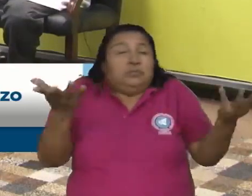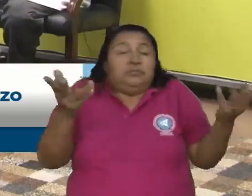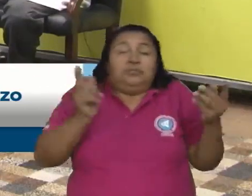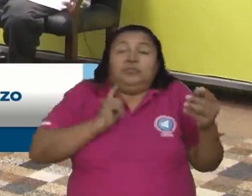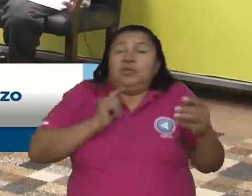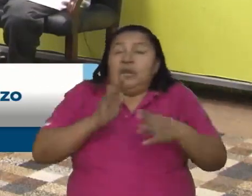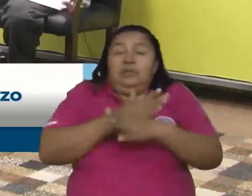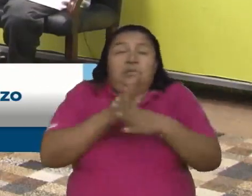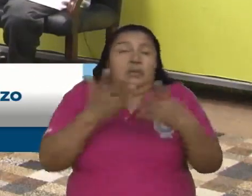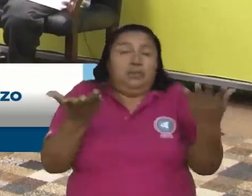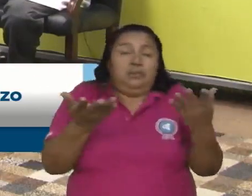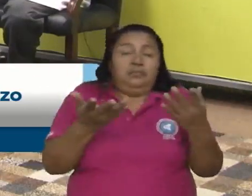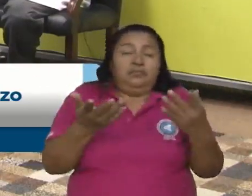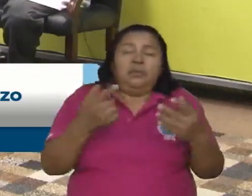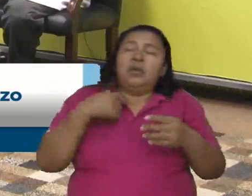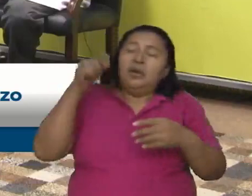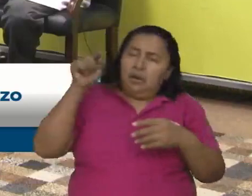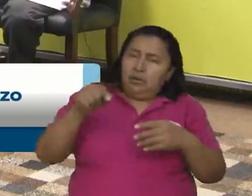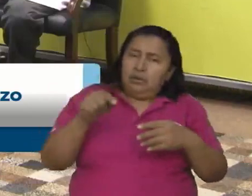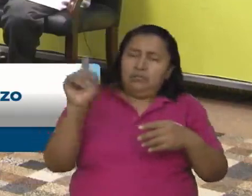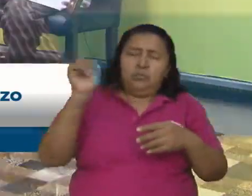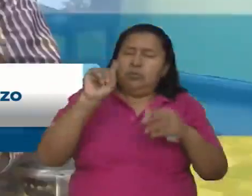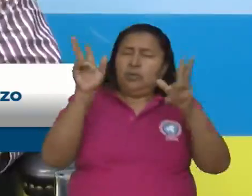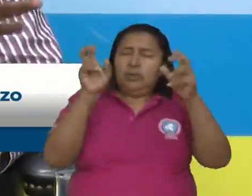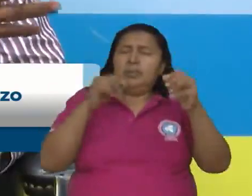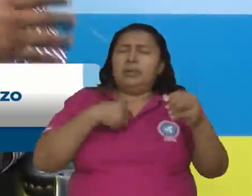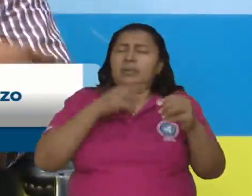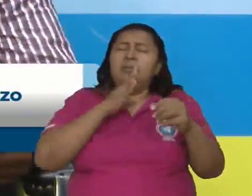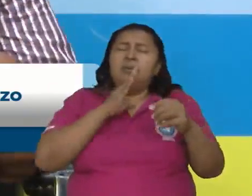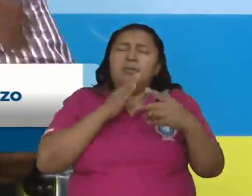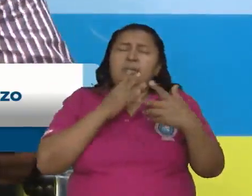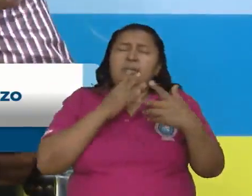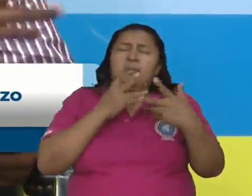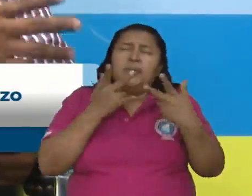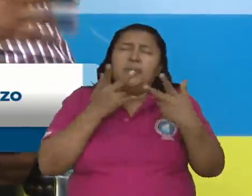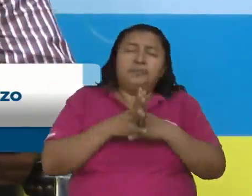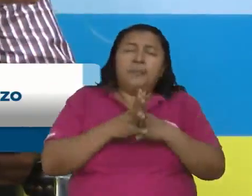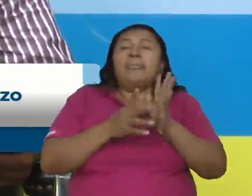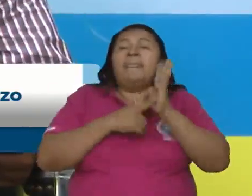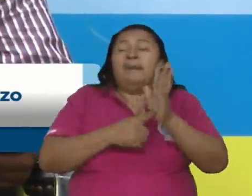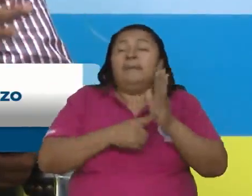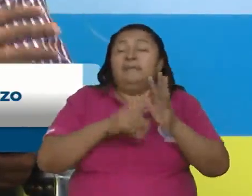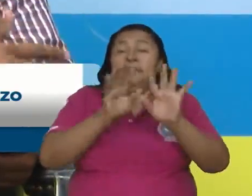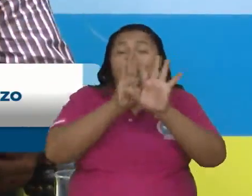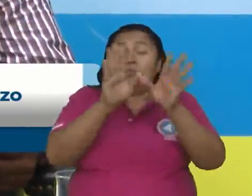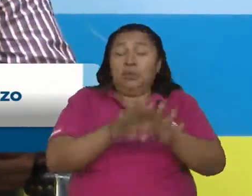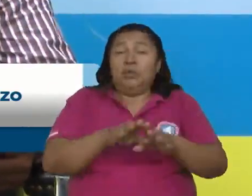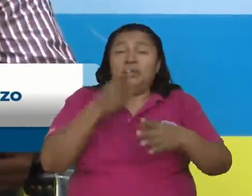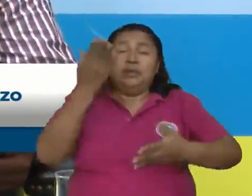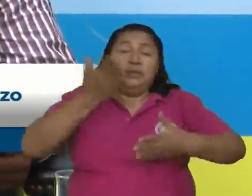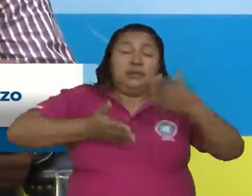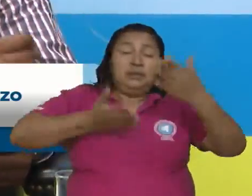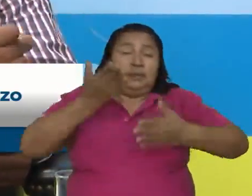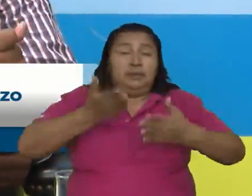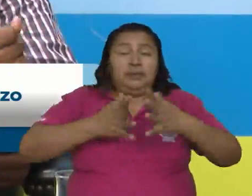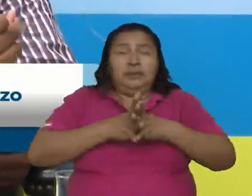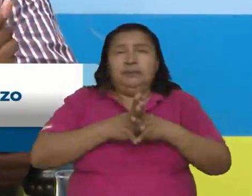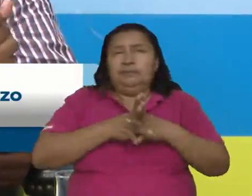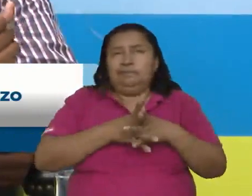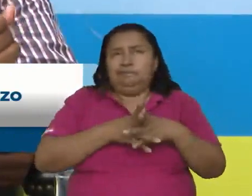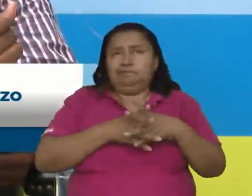Sí. Ahora, no es el tema que estamos hablando, pero si es una mujer que está ante una posible, ¿cómo que se